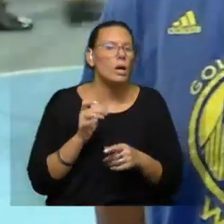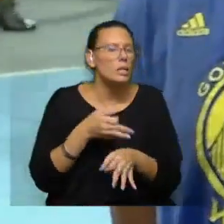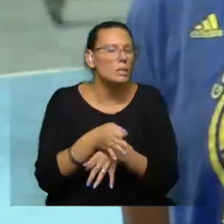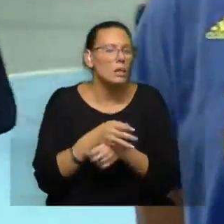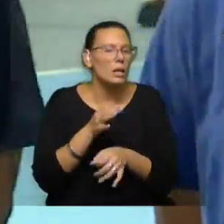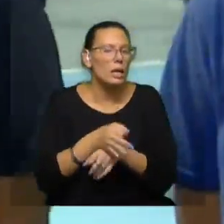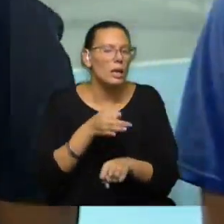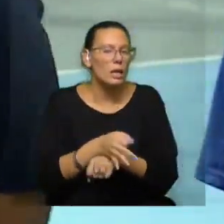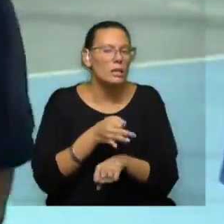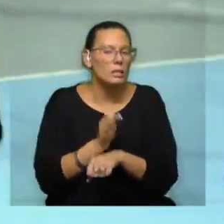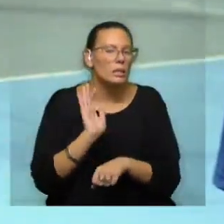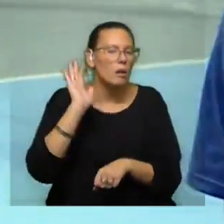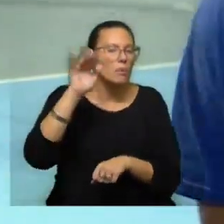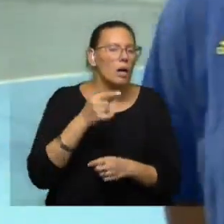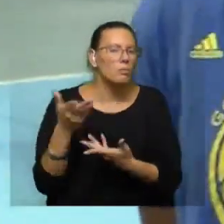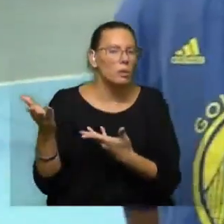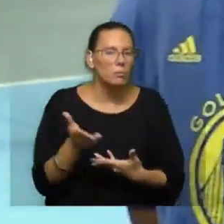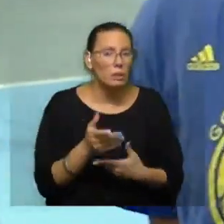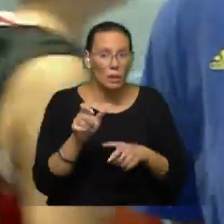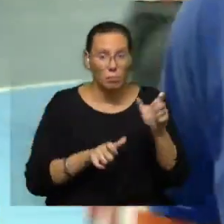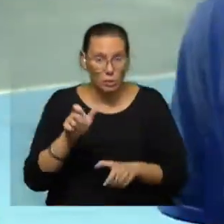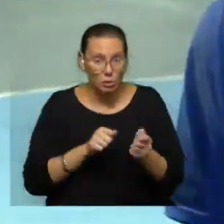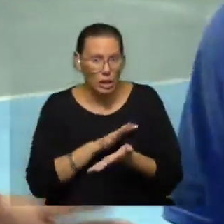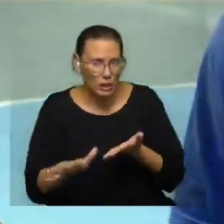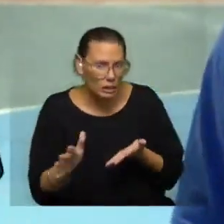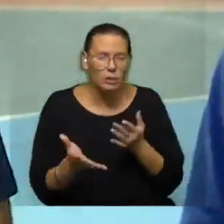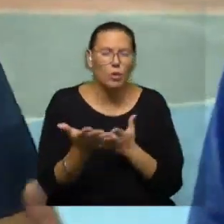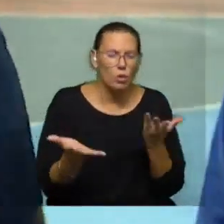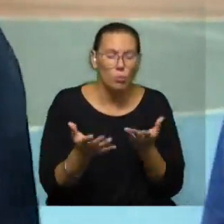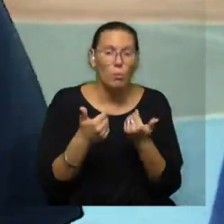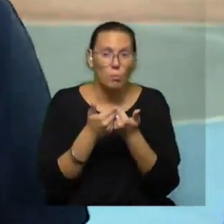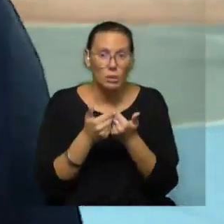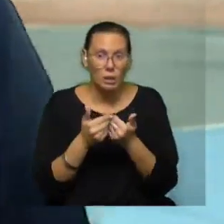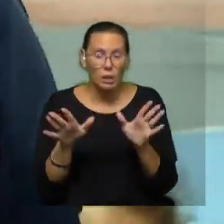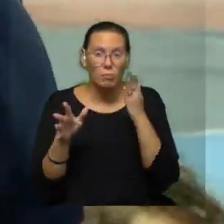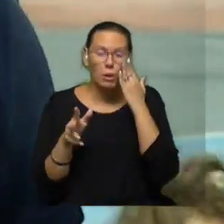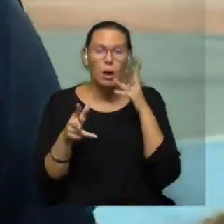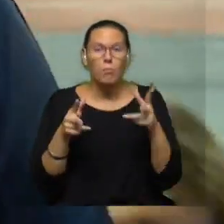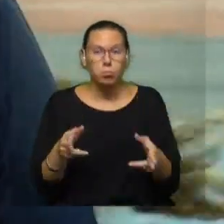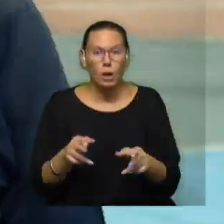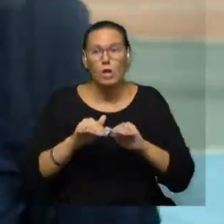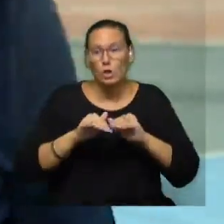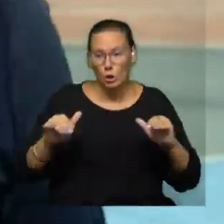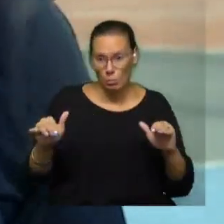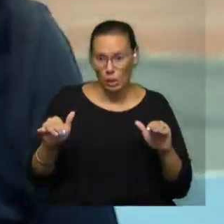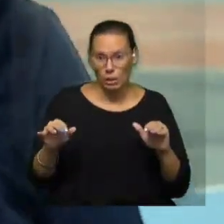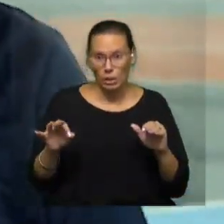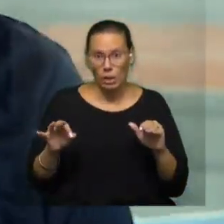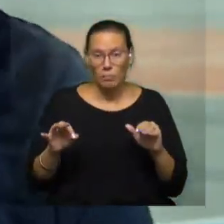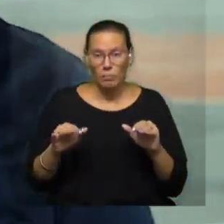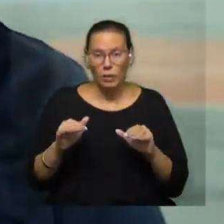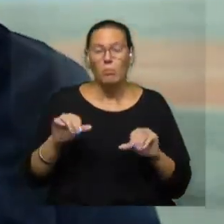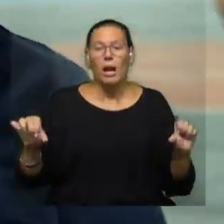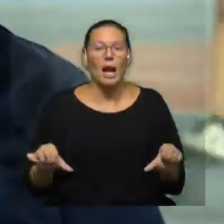gratuita, ¿cómo? Para invitar a la gente, capaz. Bien, sí, claro. Nosotros ahora arrancaríamos lo que es la temporada normal porque un poco nos desajusta de